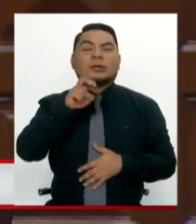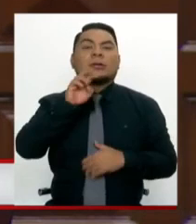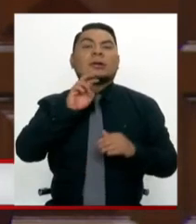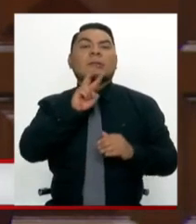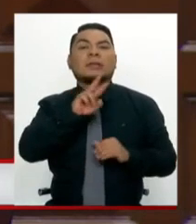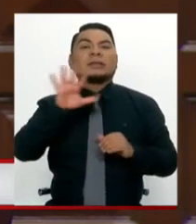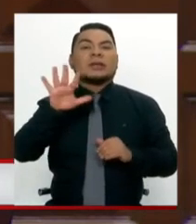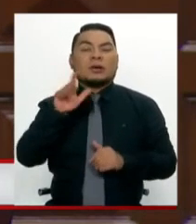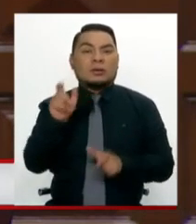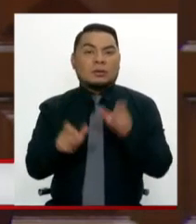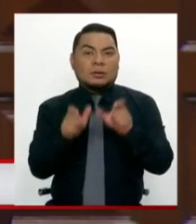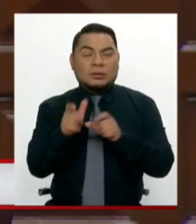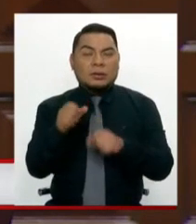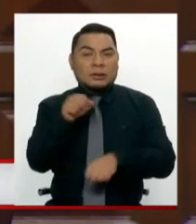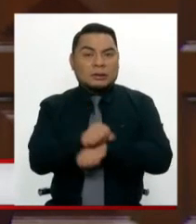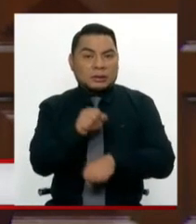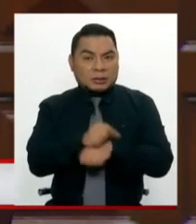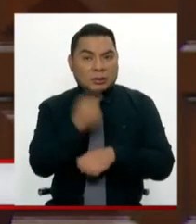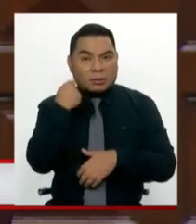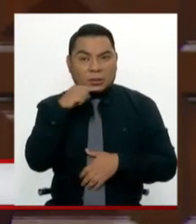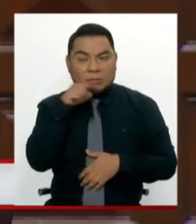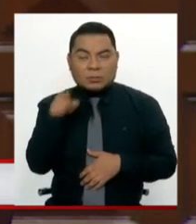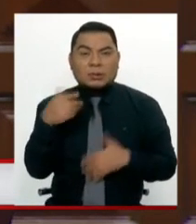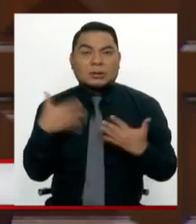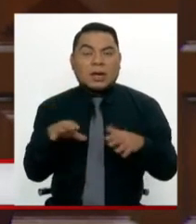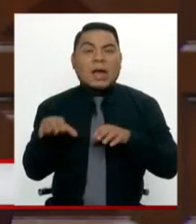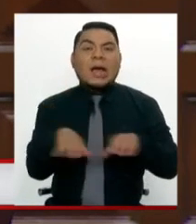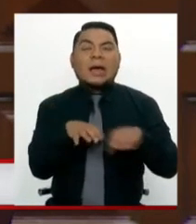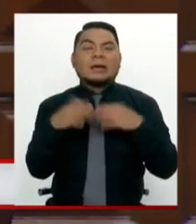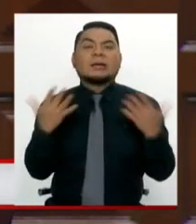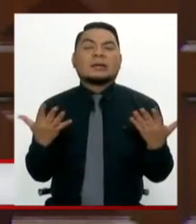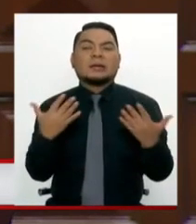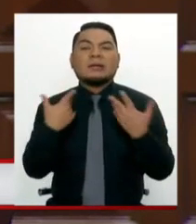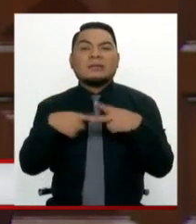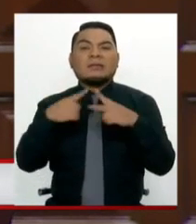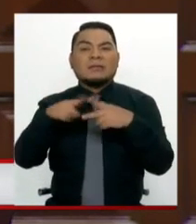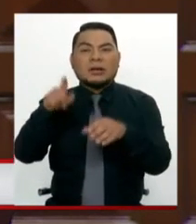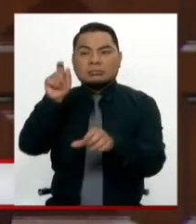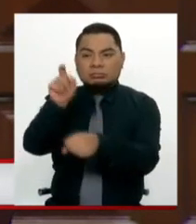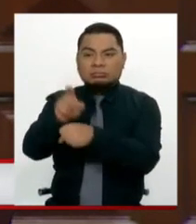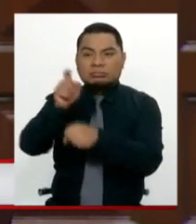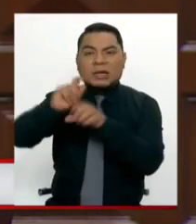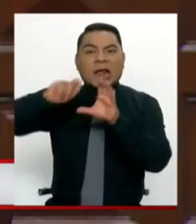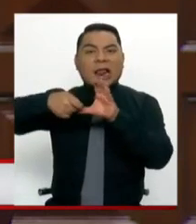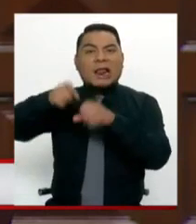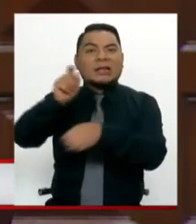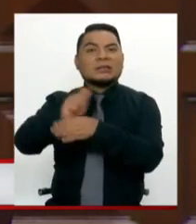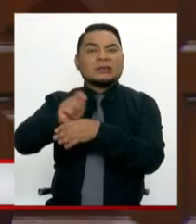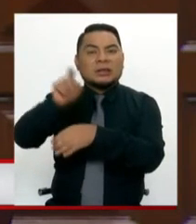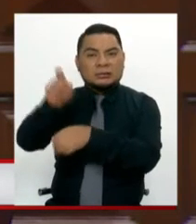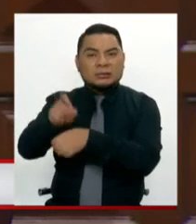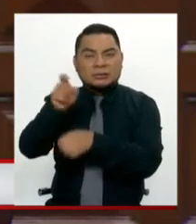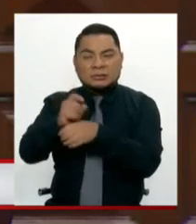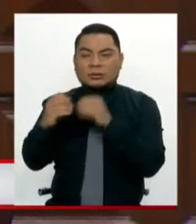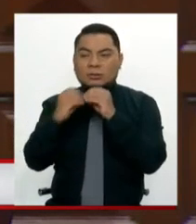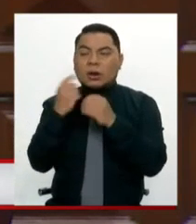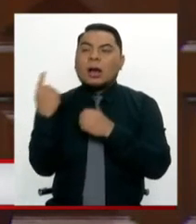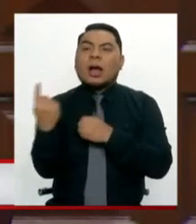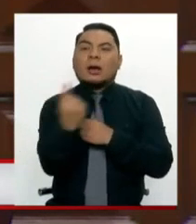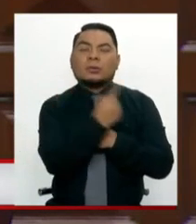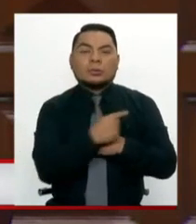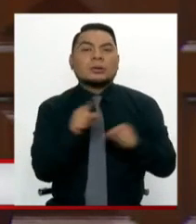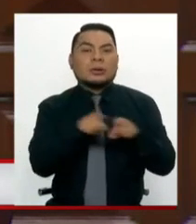22.925 internas e internos vienen desempeñándose en talleres productivos y actividades grupales e